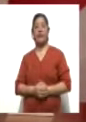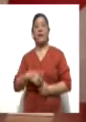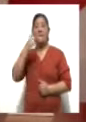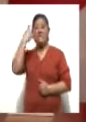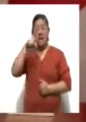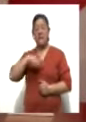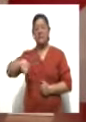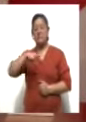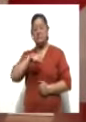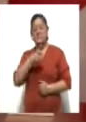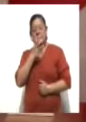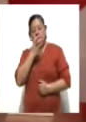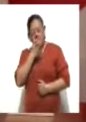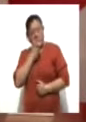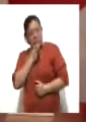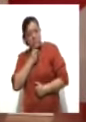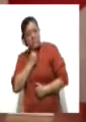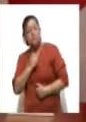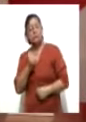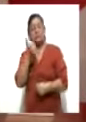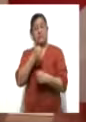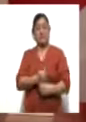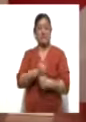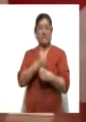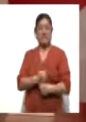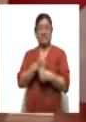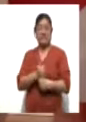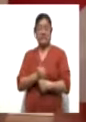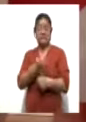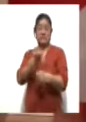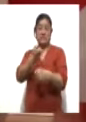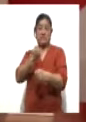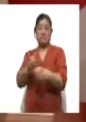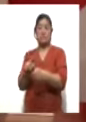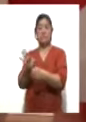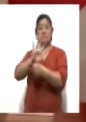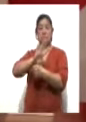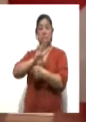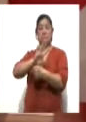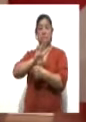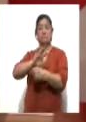amargo el trago que estamos pasando por la pandemia en esta temporada.